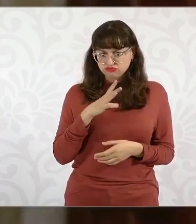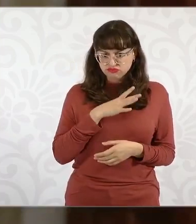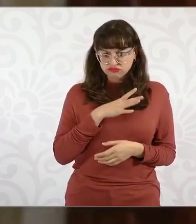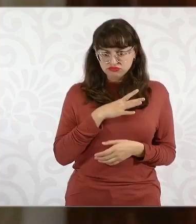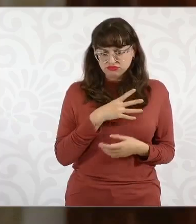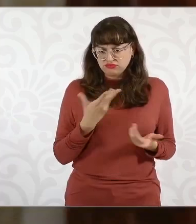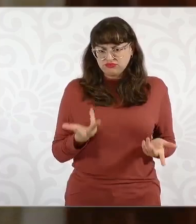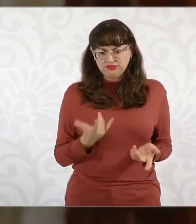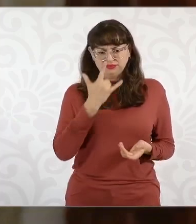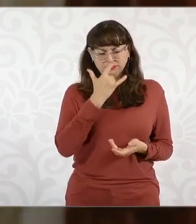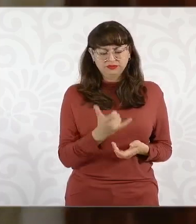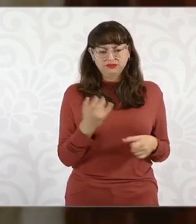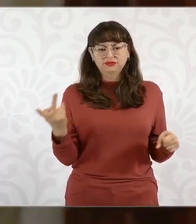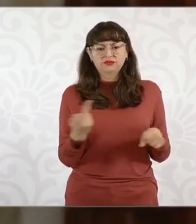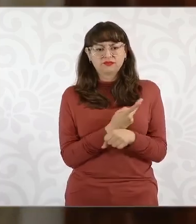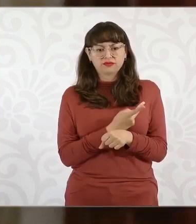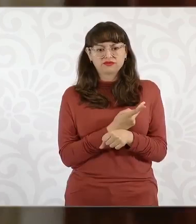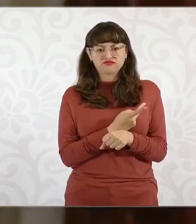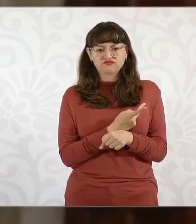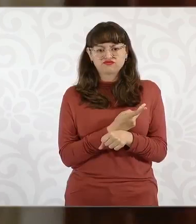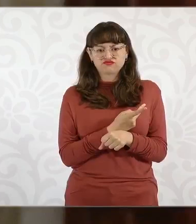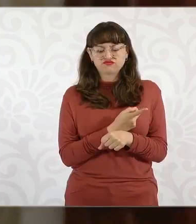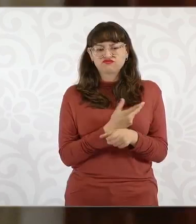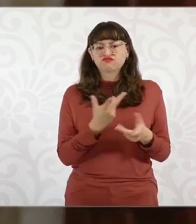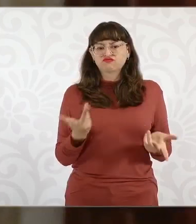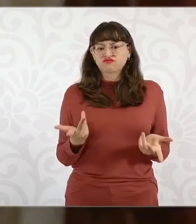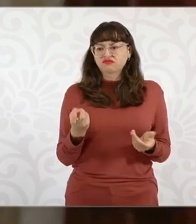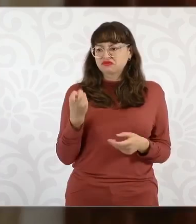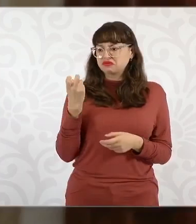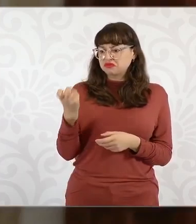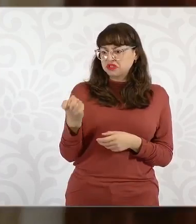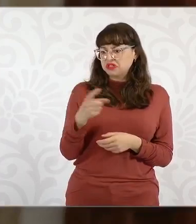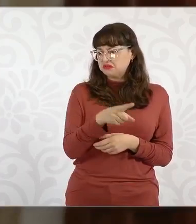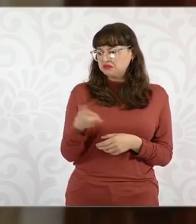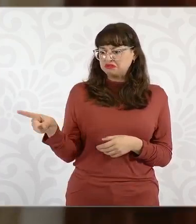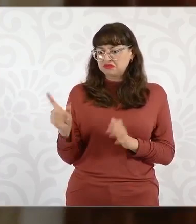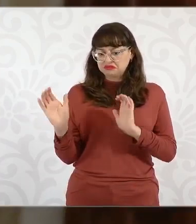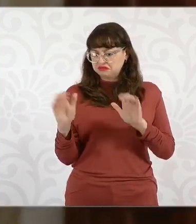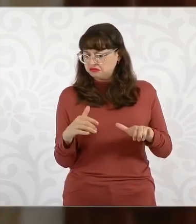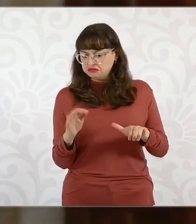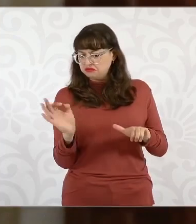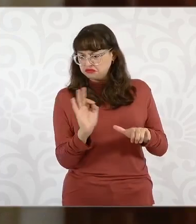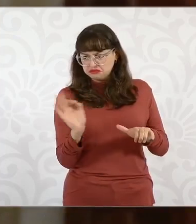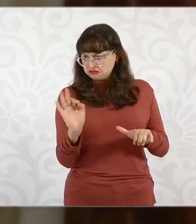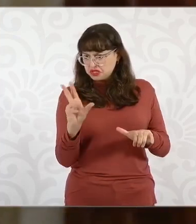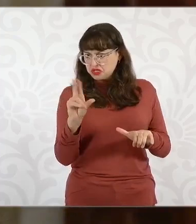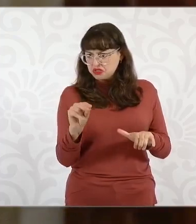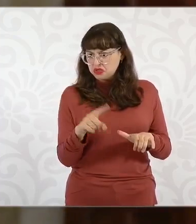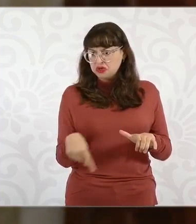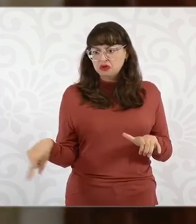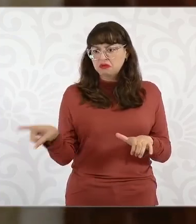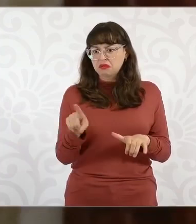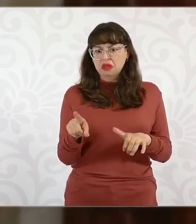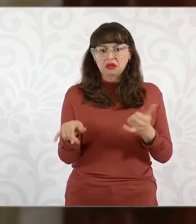llama la atención sobre todo que se les estigmatice todavía desde la propia universidad tachándolos como tramposos,